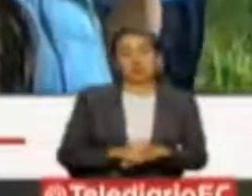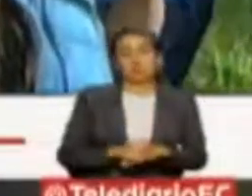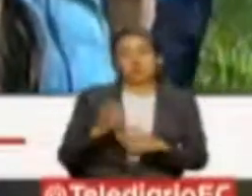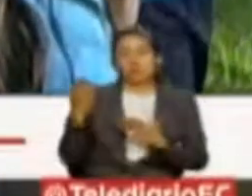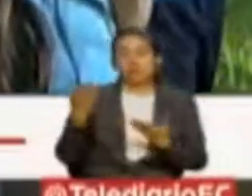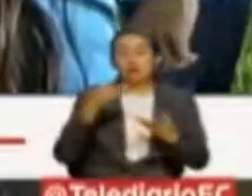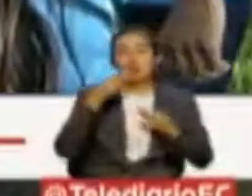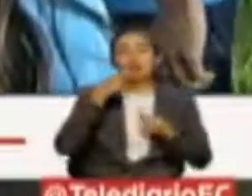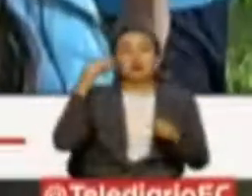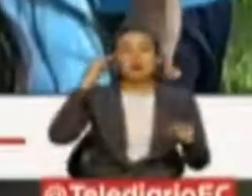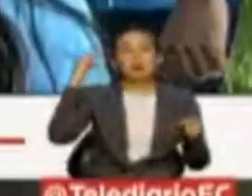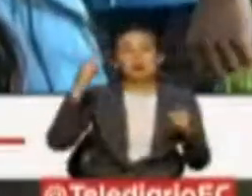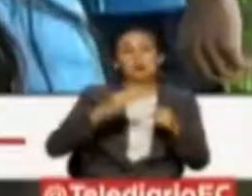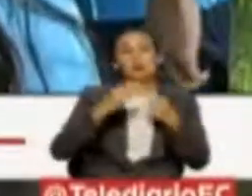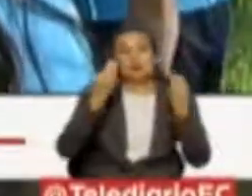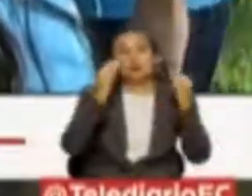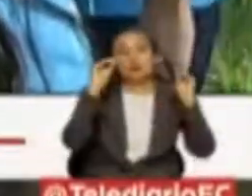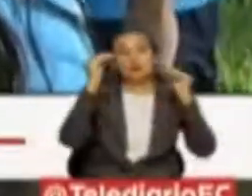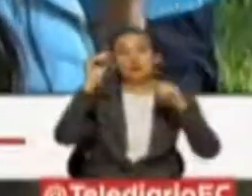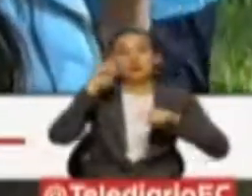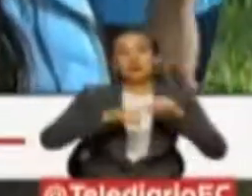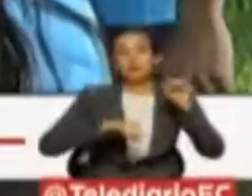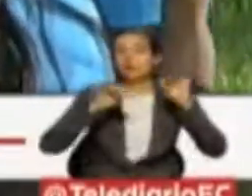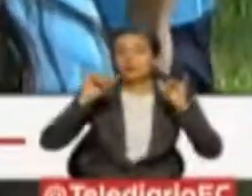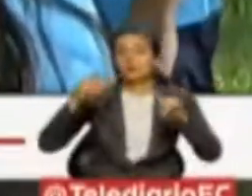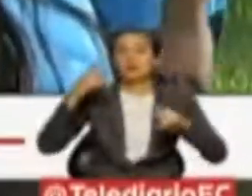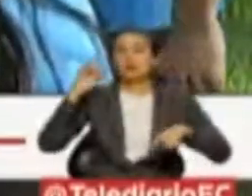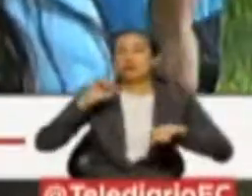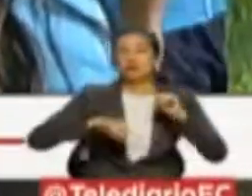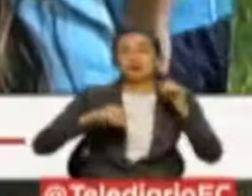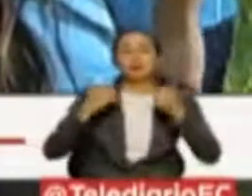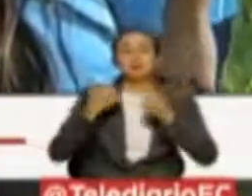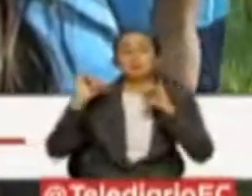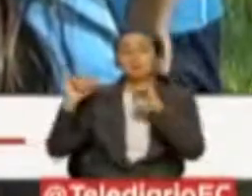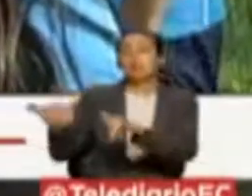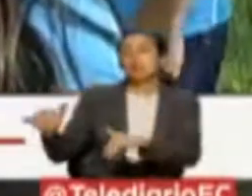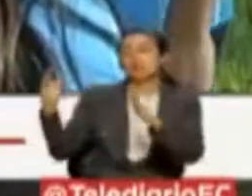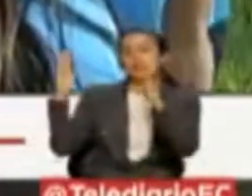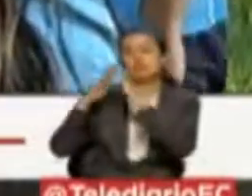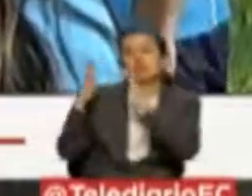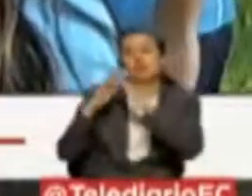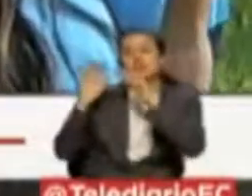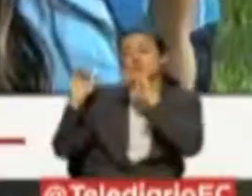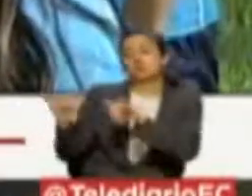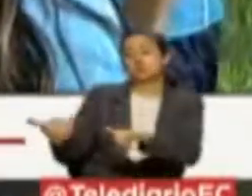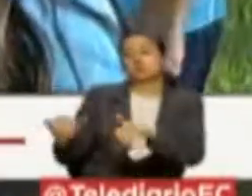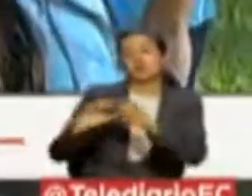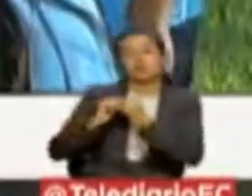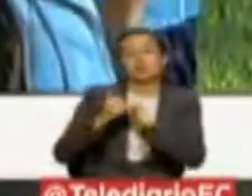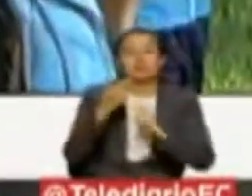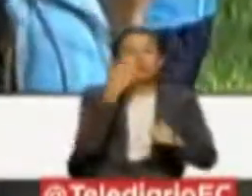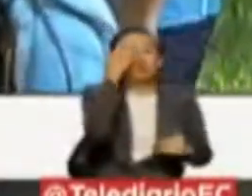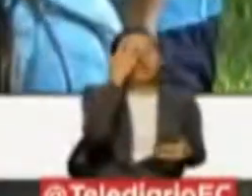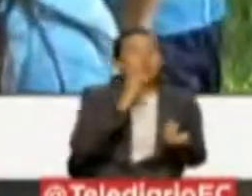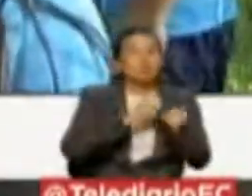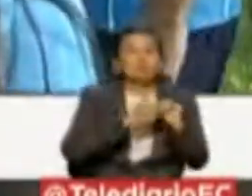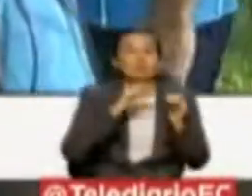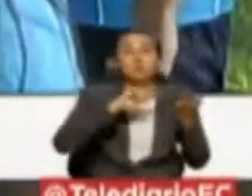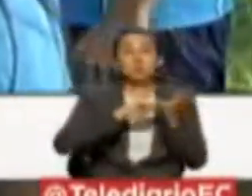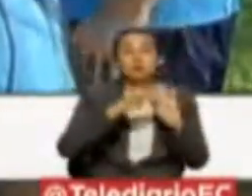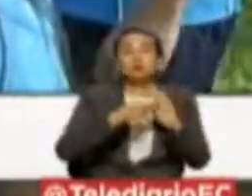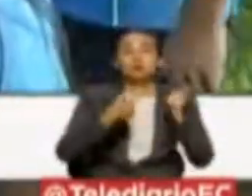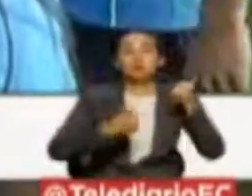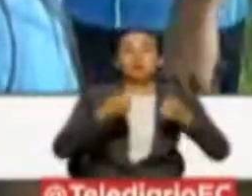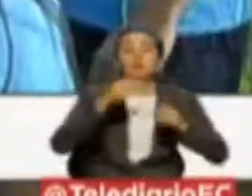a los chicos que no están acercándose al deporte? ¿Qué es lo que ha provocado en tu cuerpo, en tu salud,